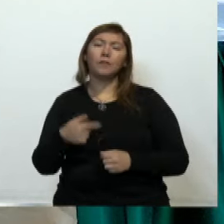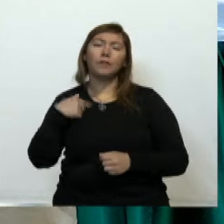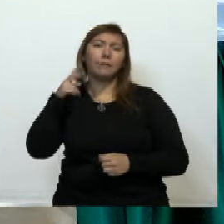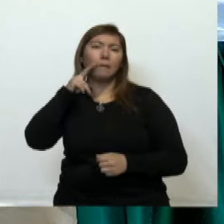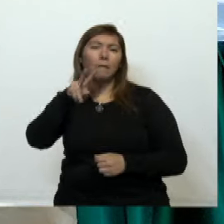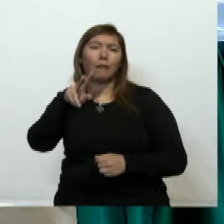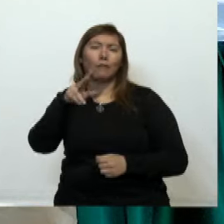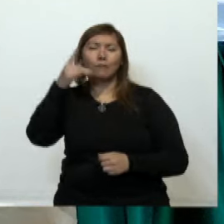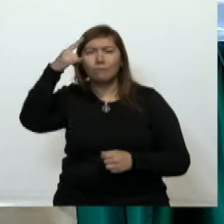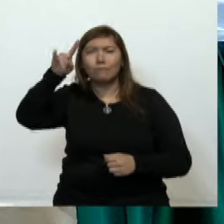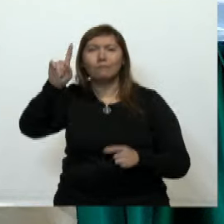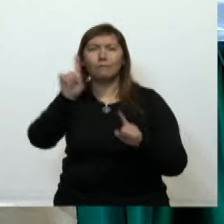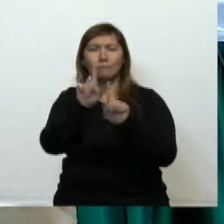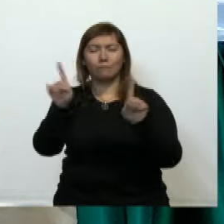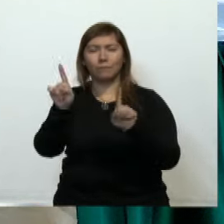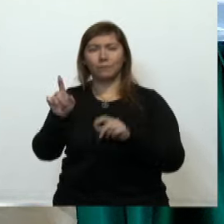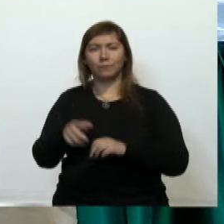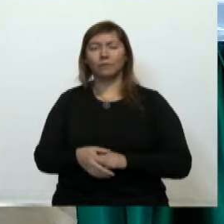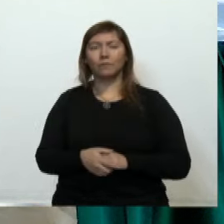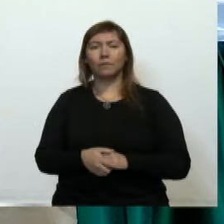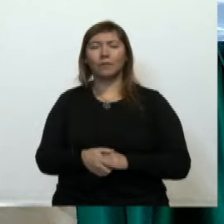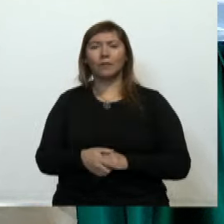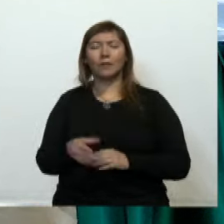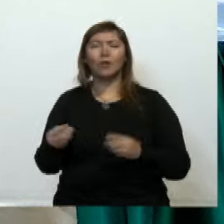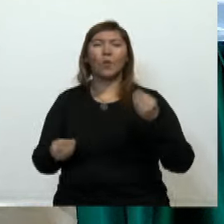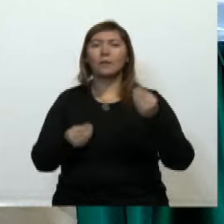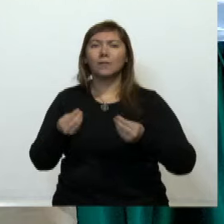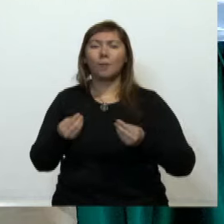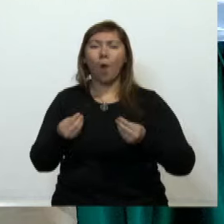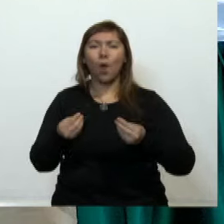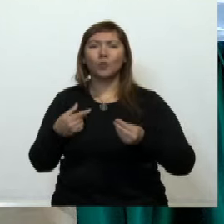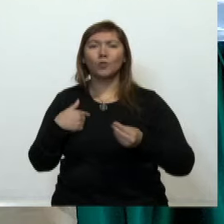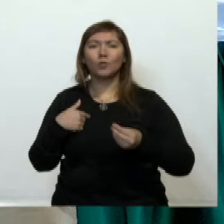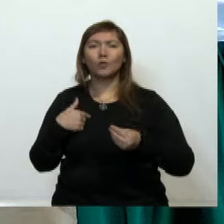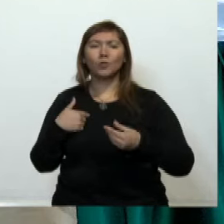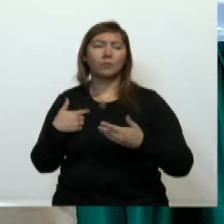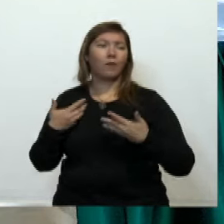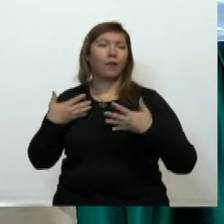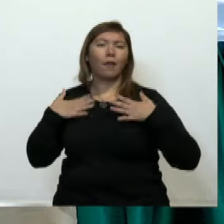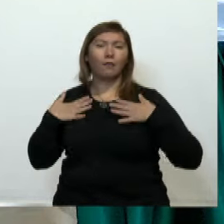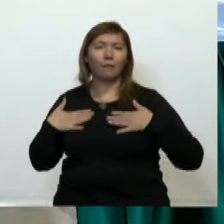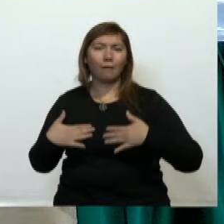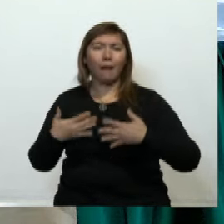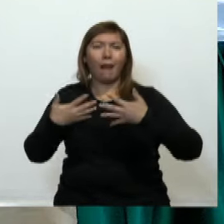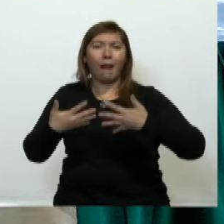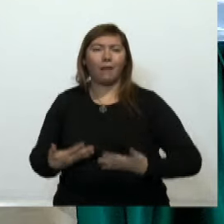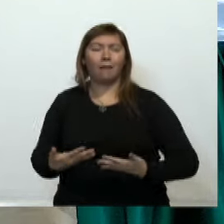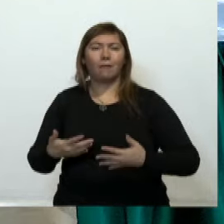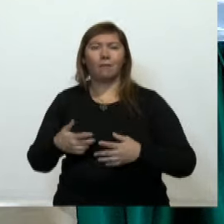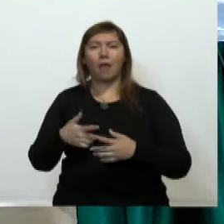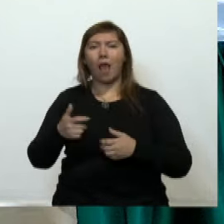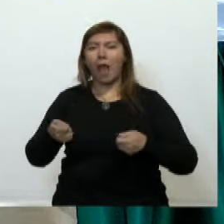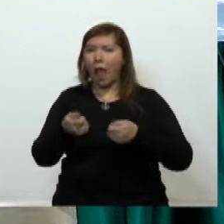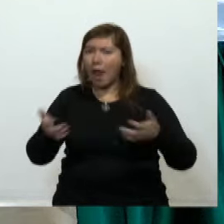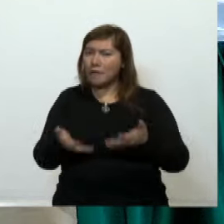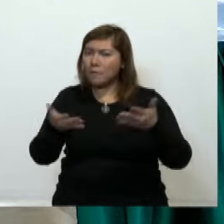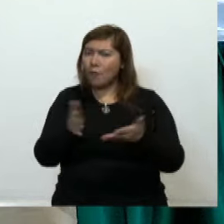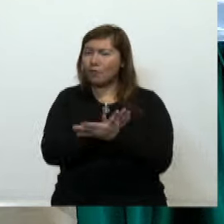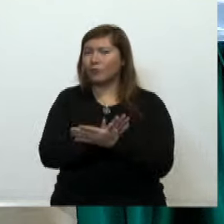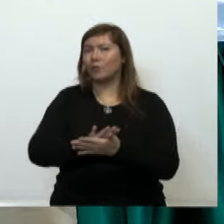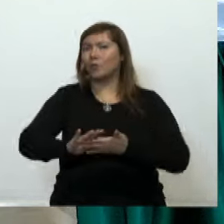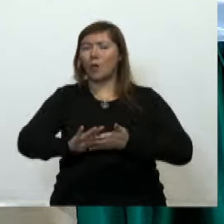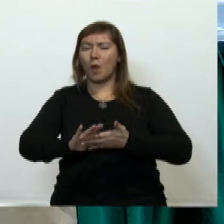enemigos. Y lo hacemos livianos de equipaje, animándonos a lo nuevo, livianos de